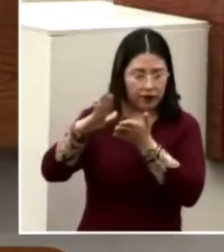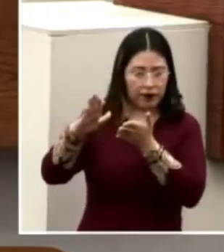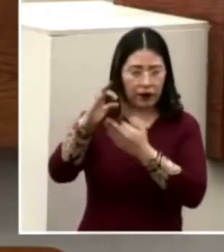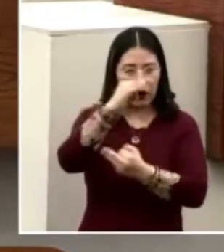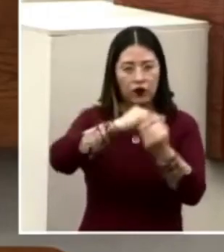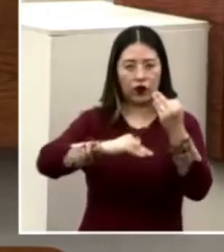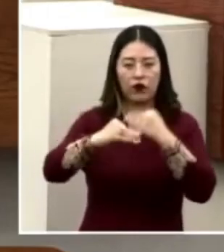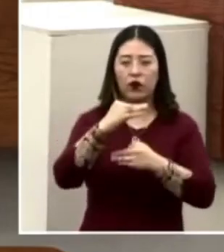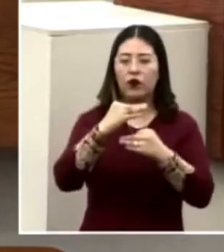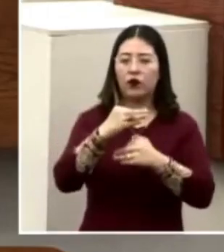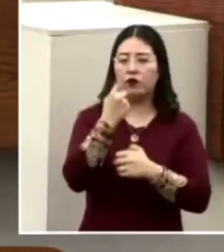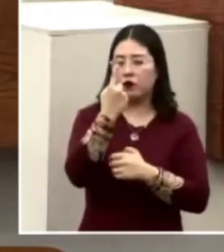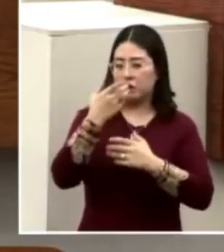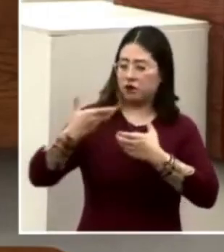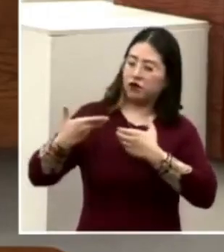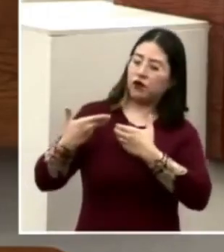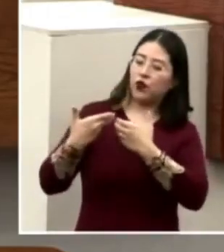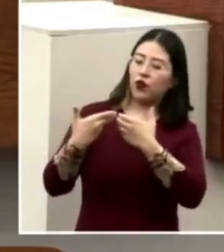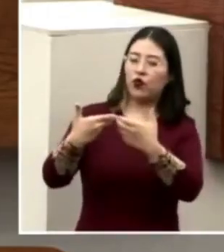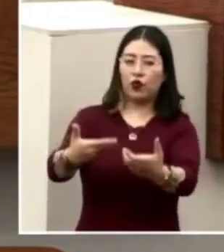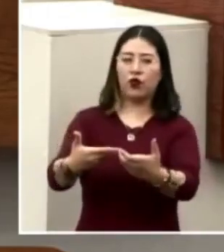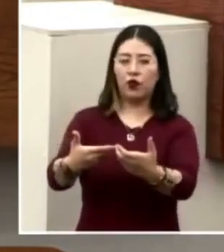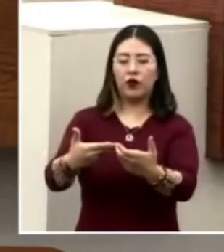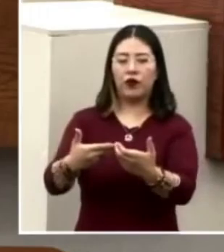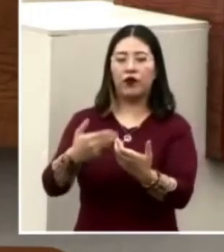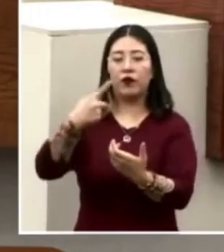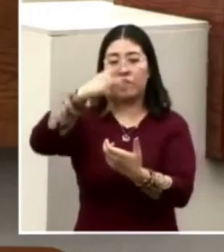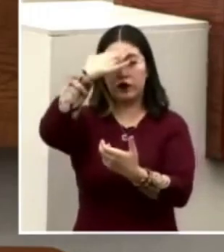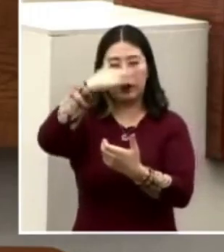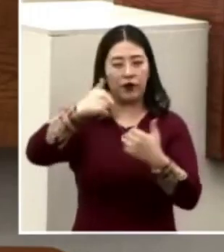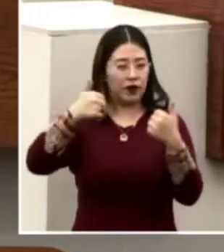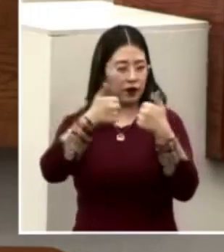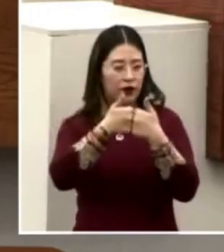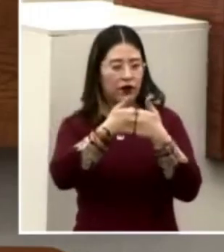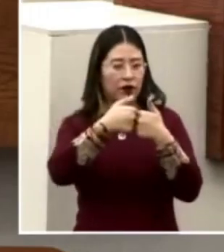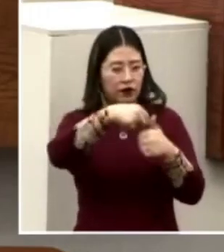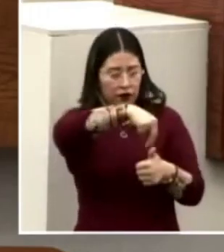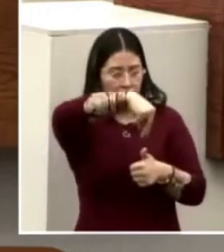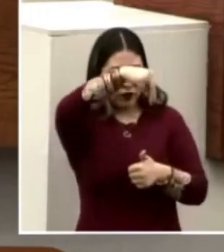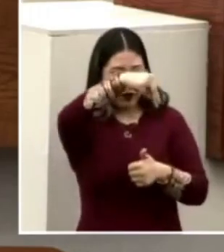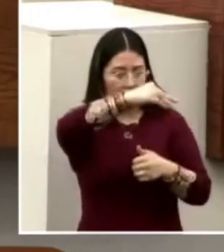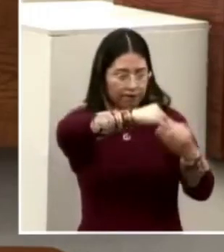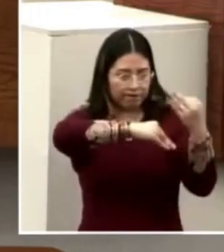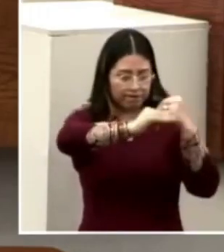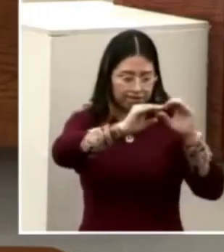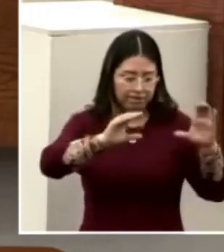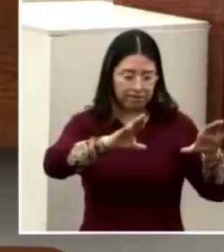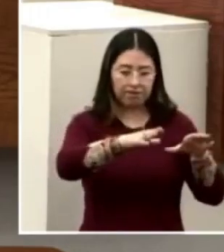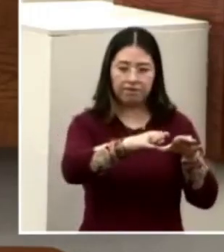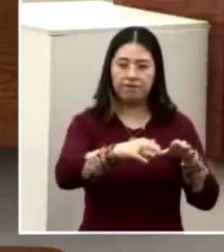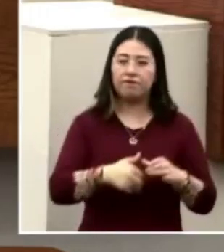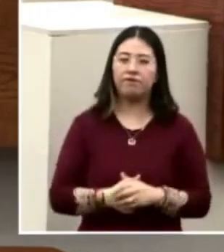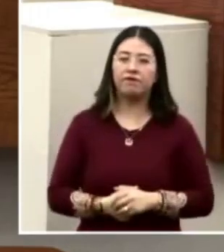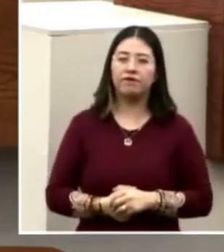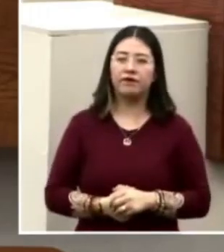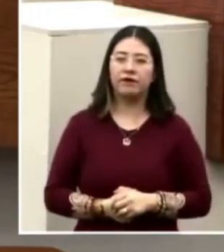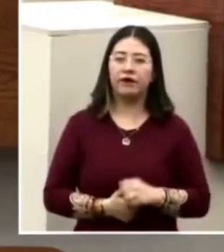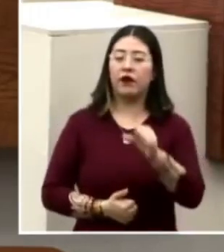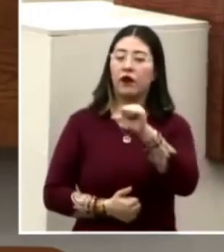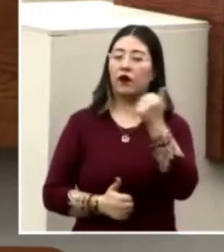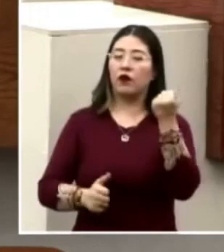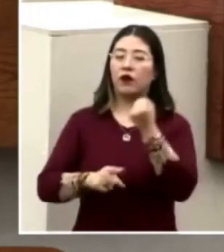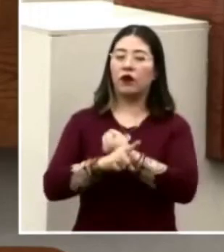tránsito por una sola carretera hasta la frontera norte del país. Los demás